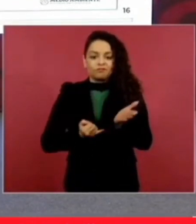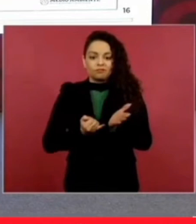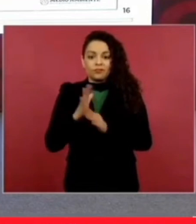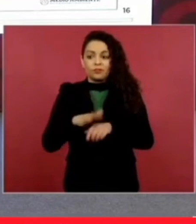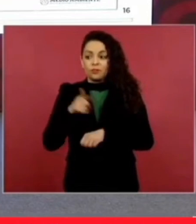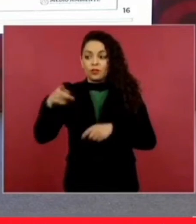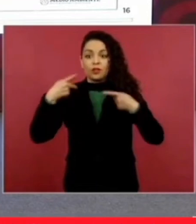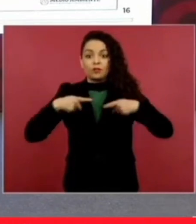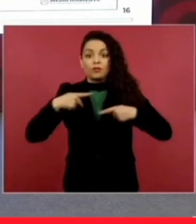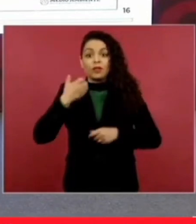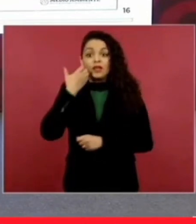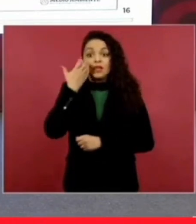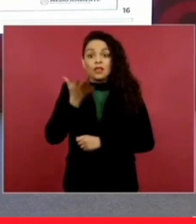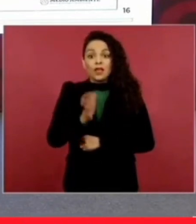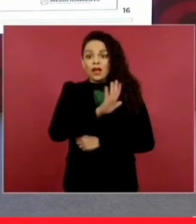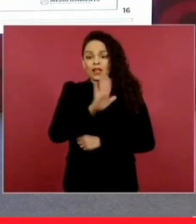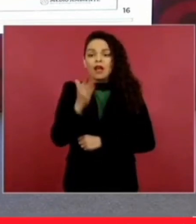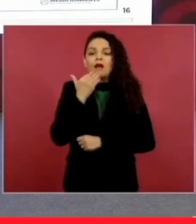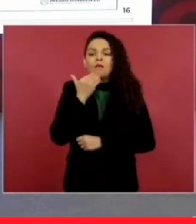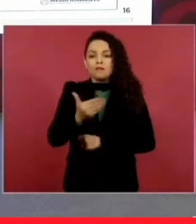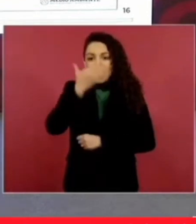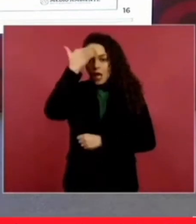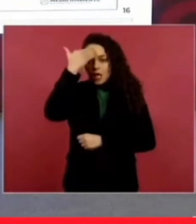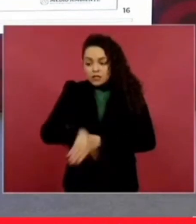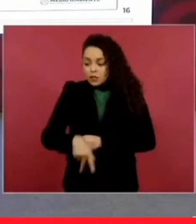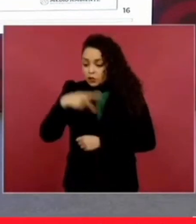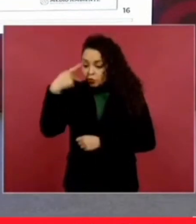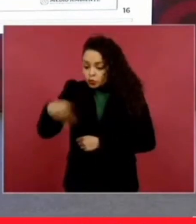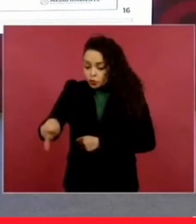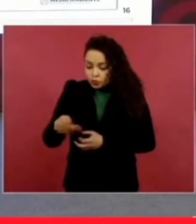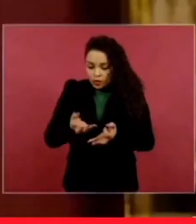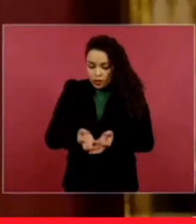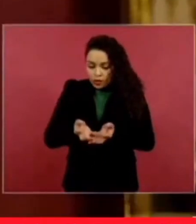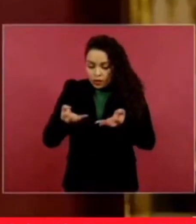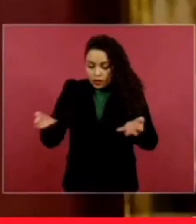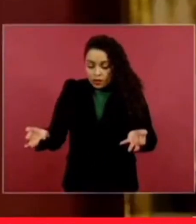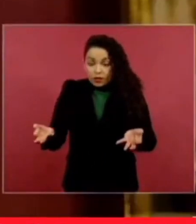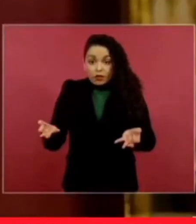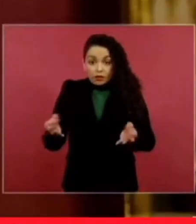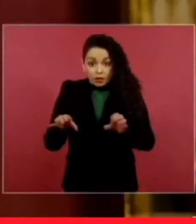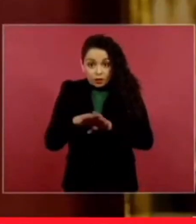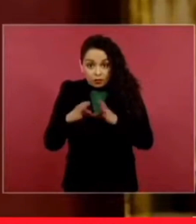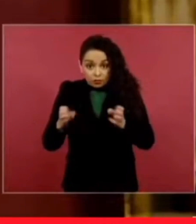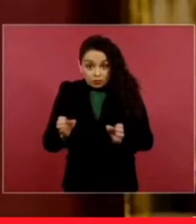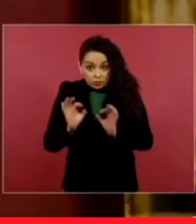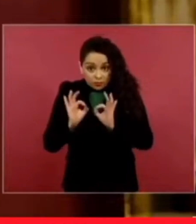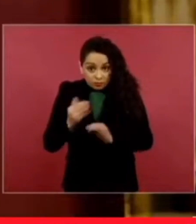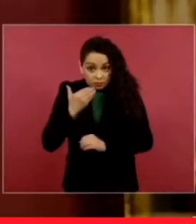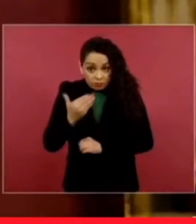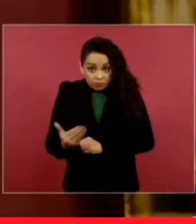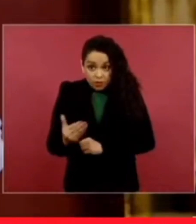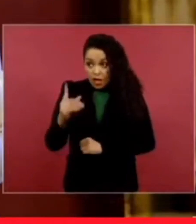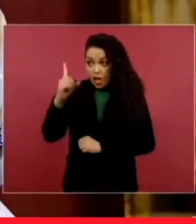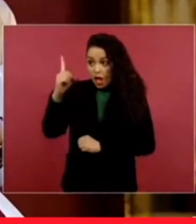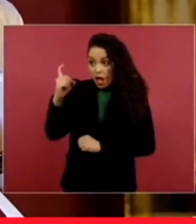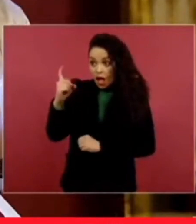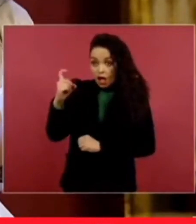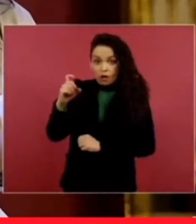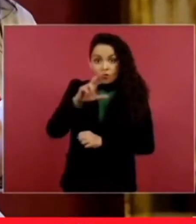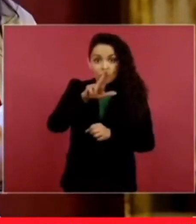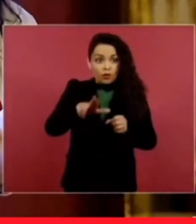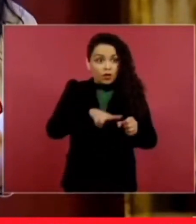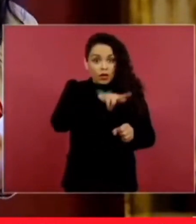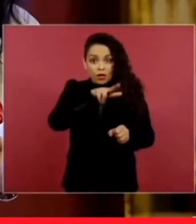saber cómo estaba su suelo, cómo estaba su agua, cómo está su flora, cómo está su fauna y